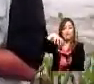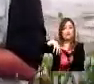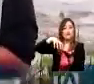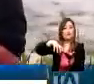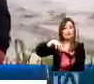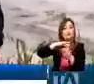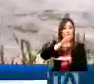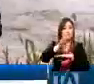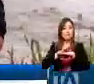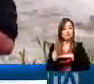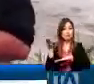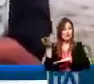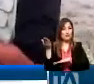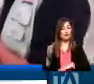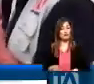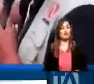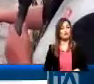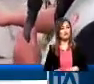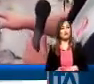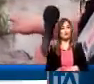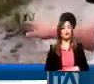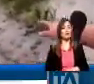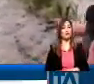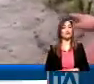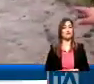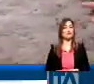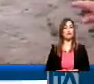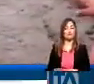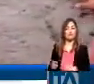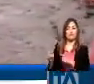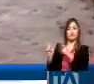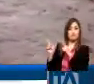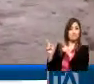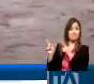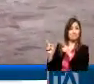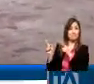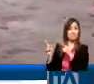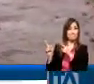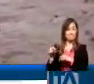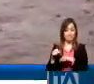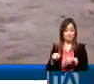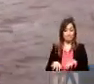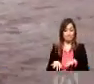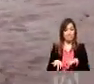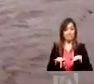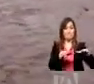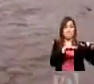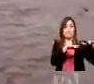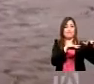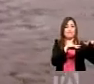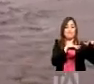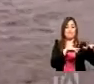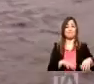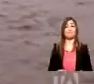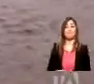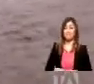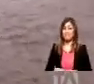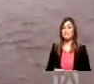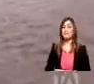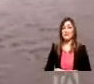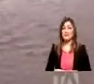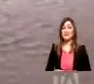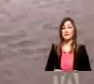sobre este tema. Si ustedes pueden enfocar y en la parte de acá, como les decíamos, totalmente desbordado el río Pastaza en la